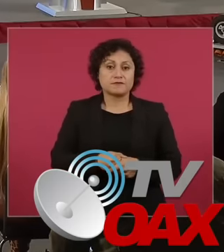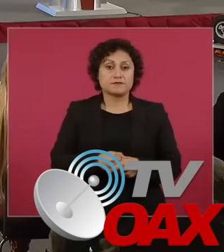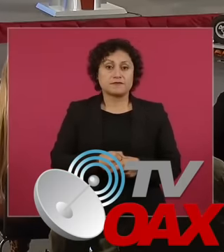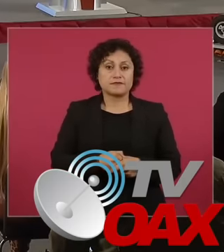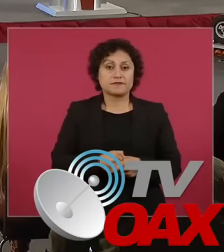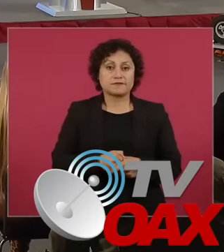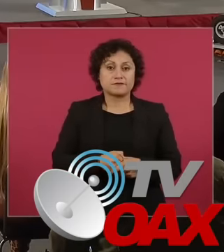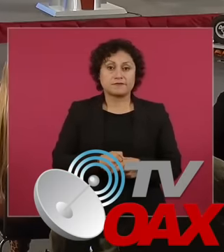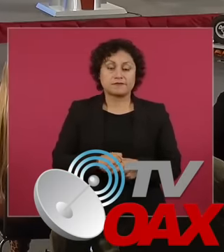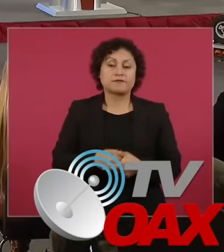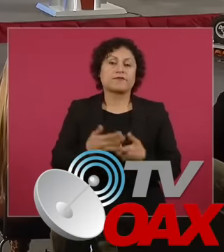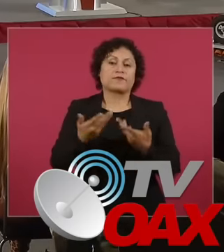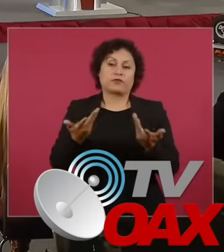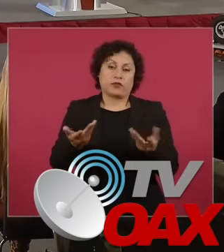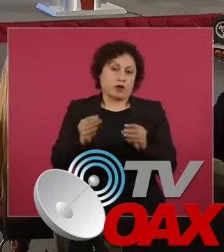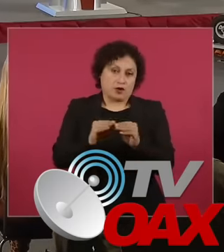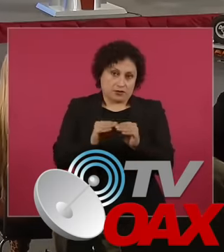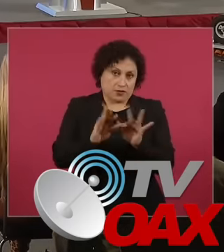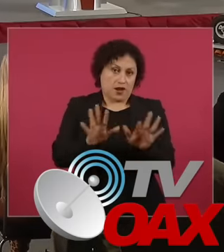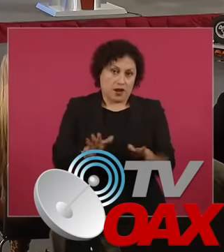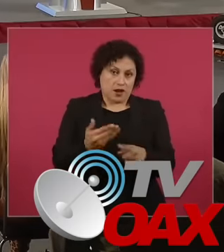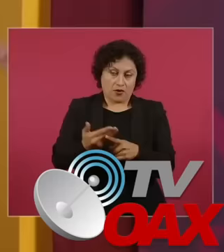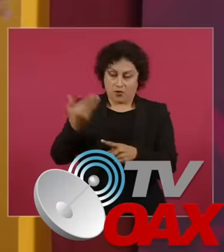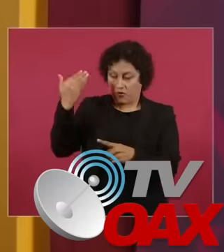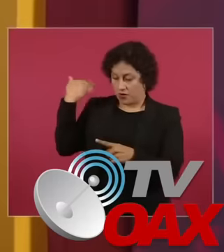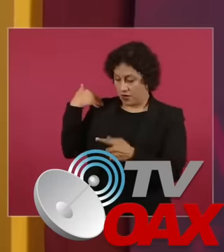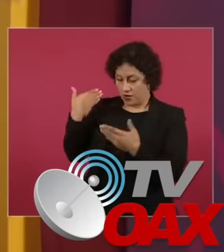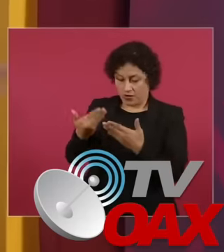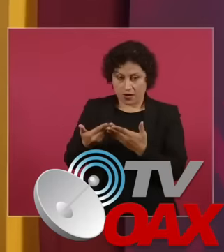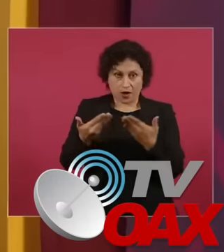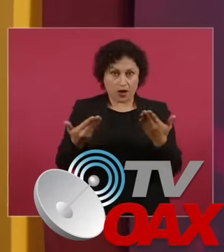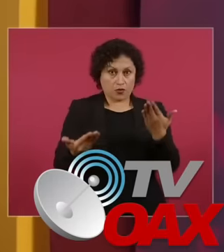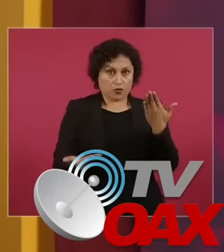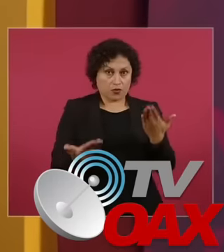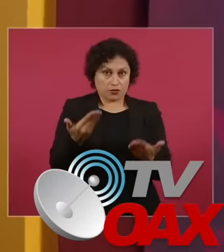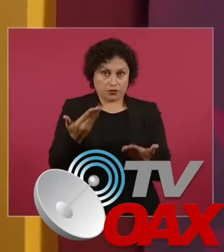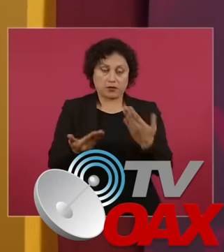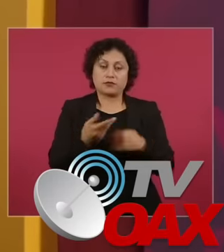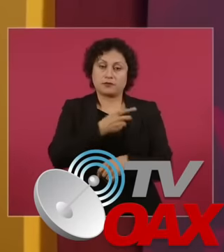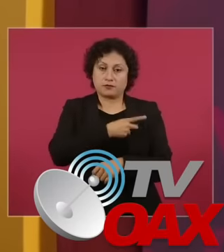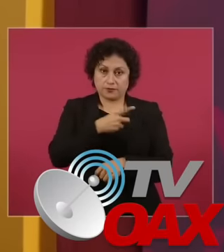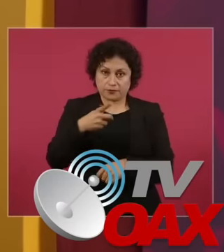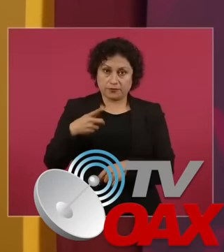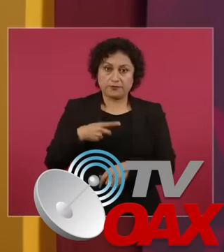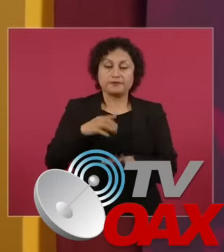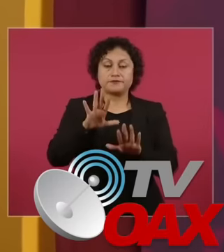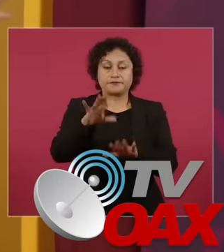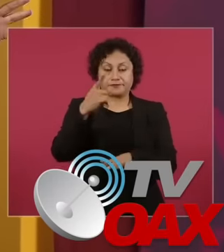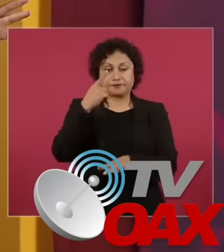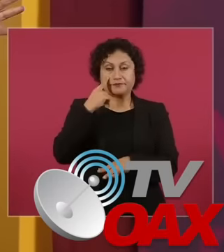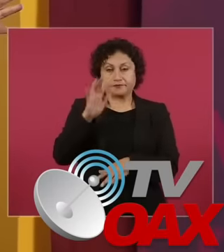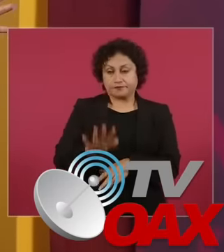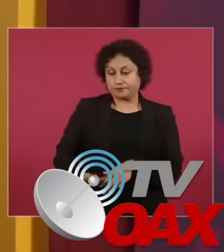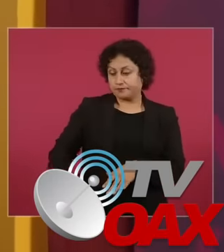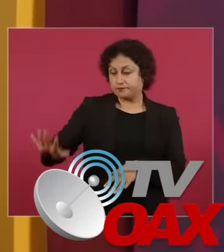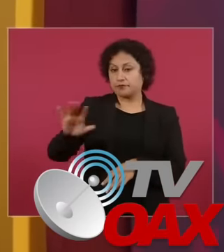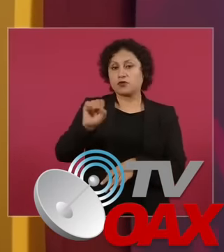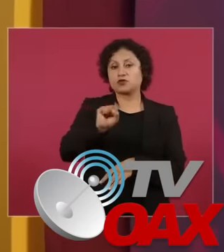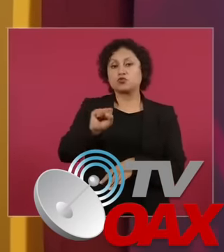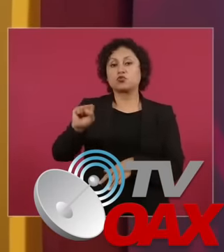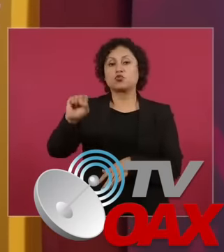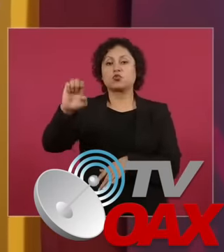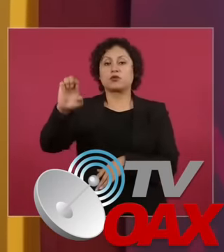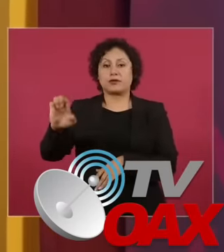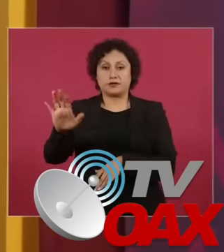Sí, hay que hacer el comparativo. Todo el sureste, en el periodo neoliberal,